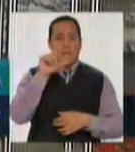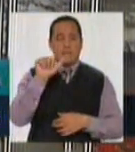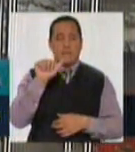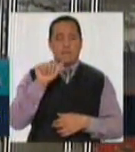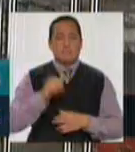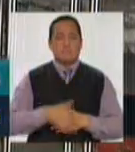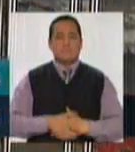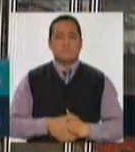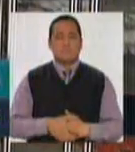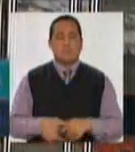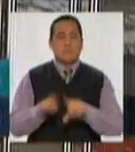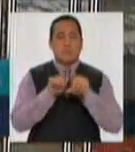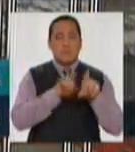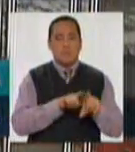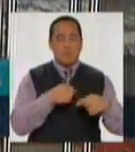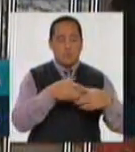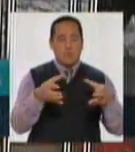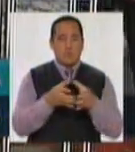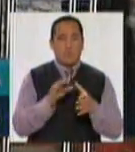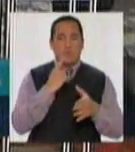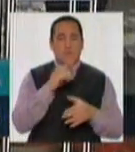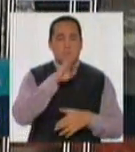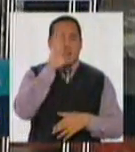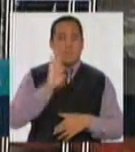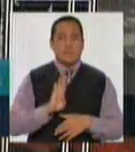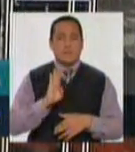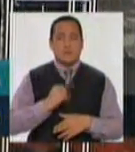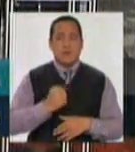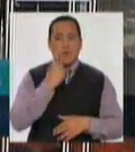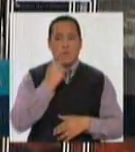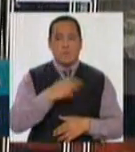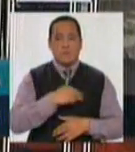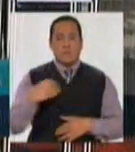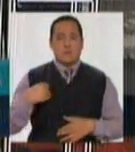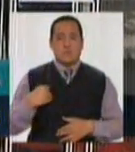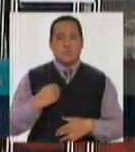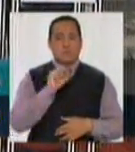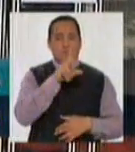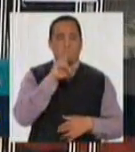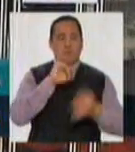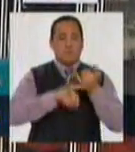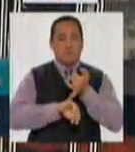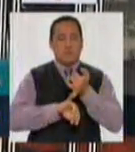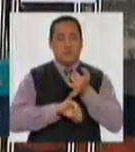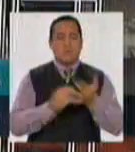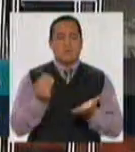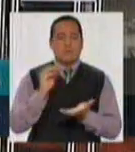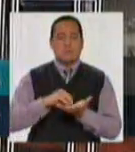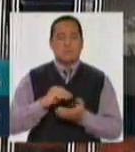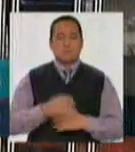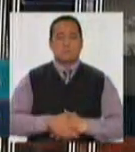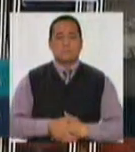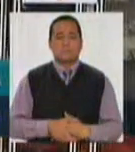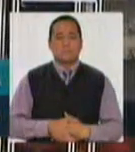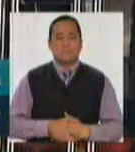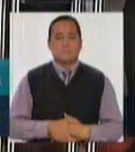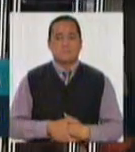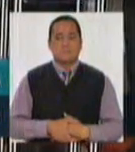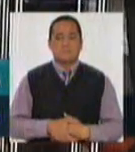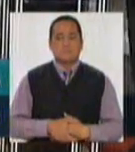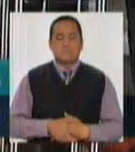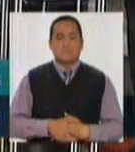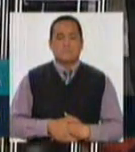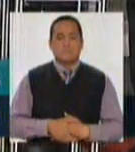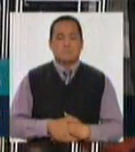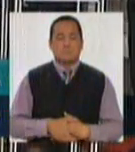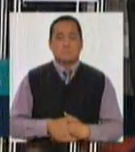Franquín, y por la República Federativa de Brasil, el ministro de Relaciones Exteriores, Luis Alberto Figueiredo Machado. Ministro de Relaciones Exteriores,